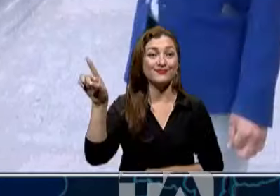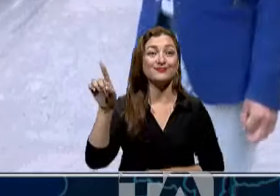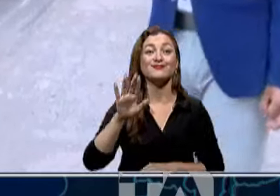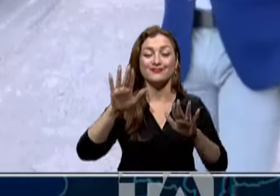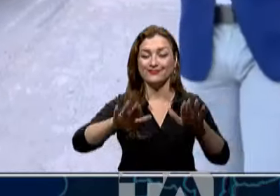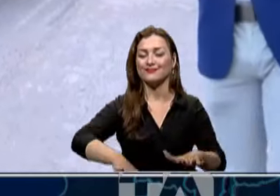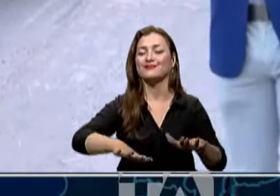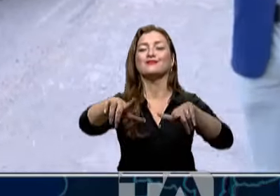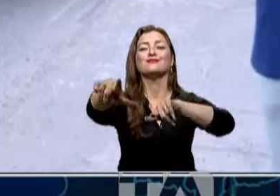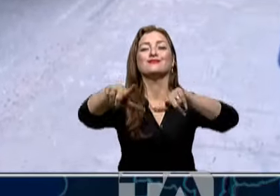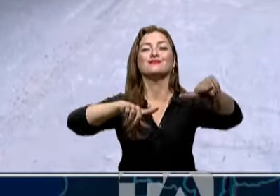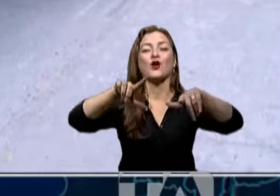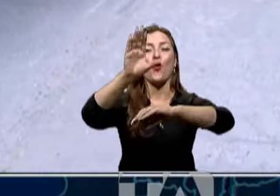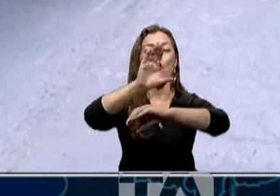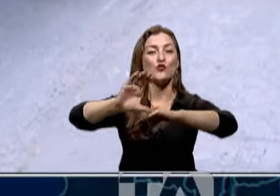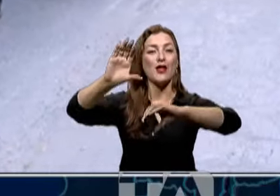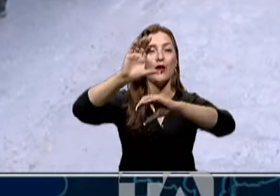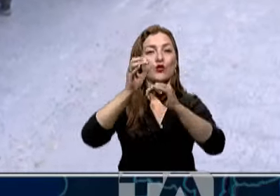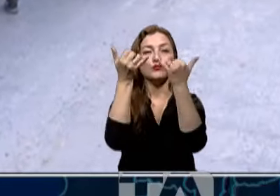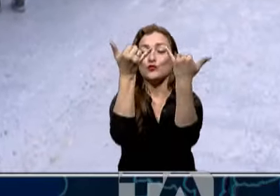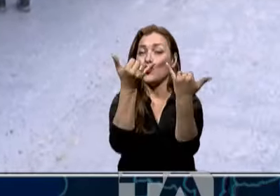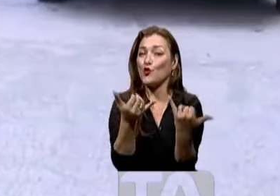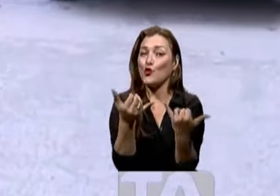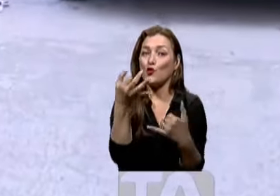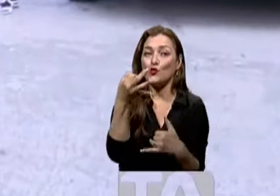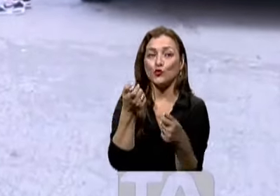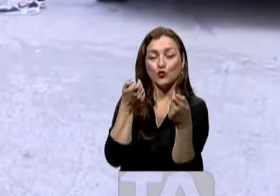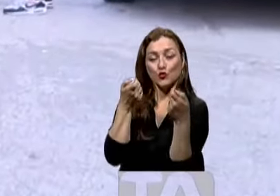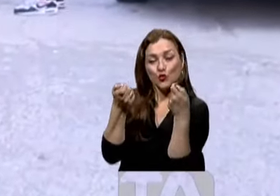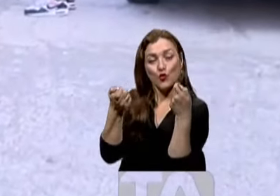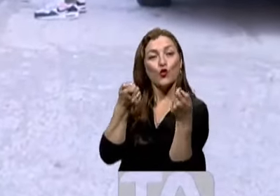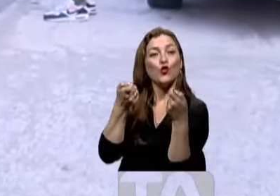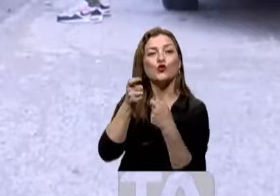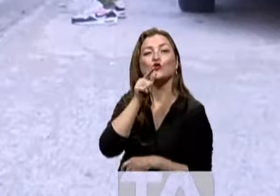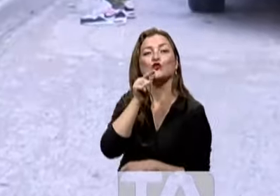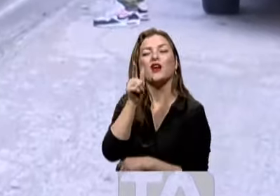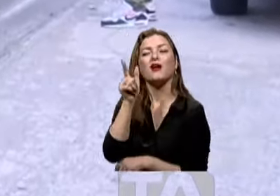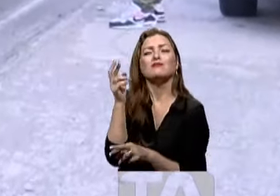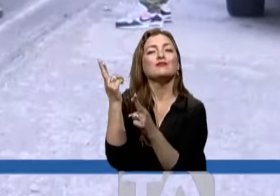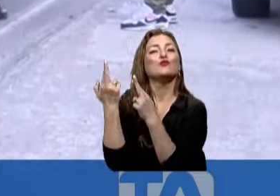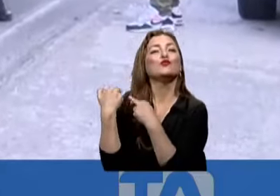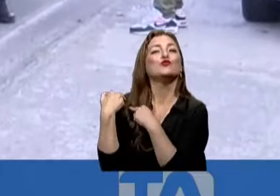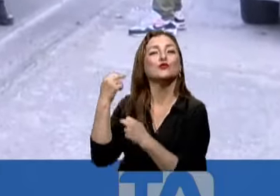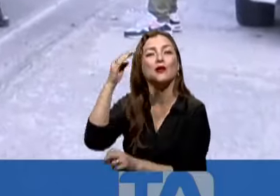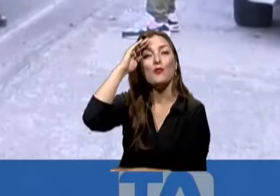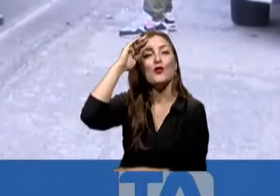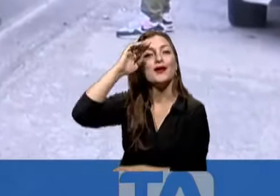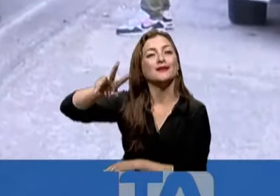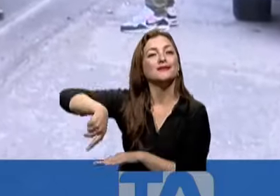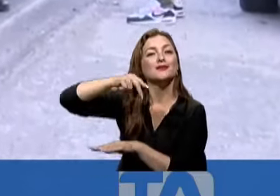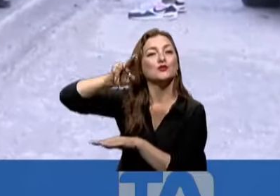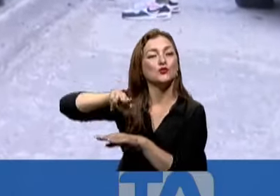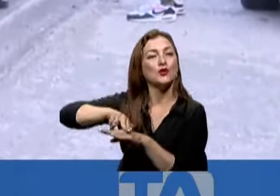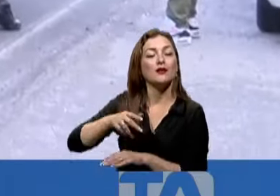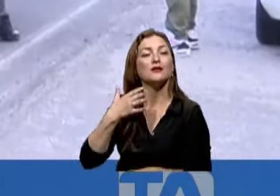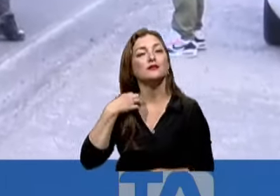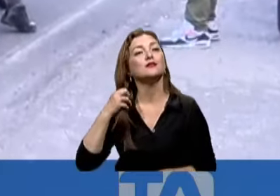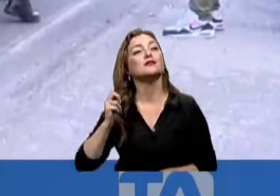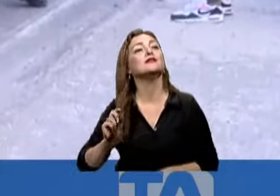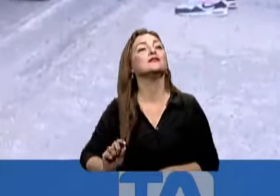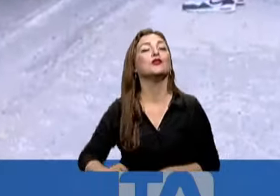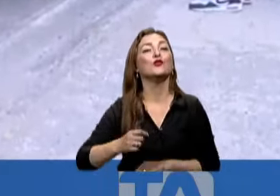Entramos nosotros en el sector del condado donde en estos momentos se realiza un operativo por parte de la Policía Nacional. Durante estos últimos días les hemos